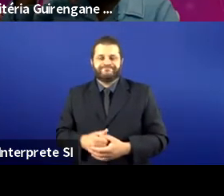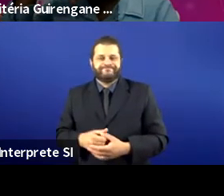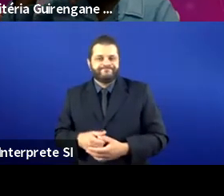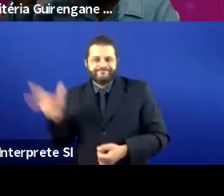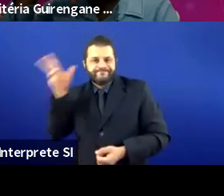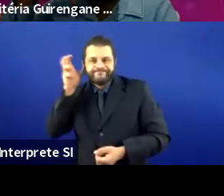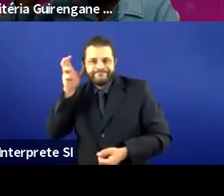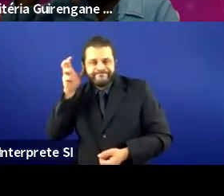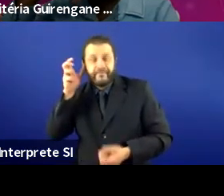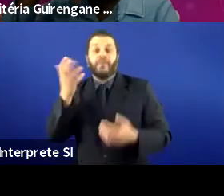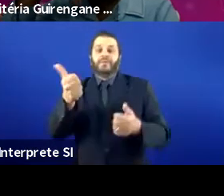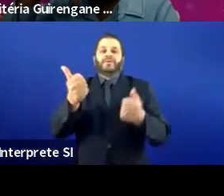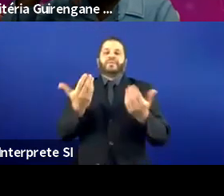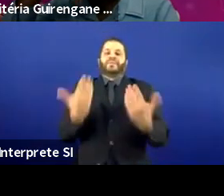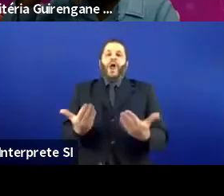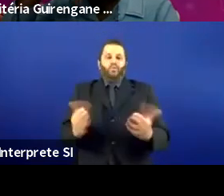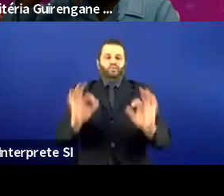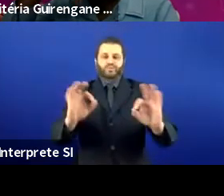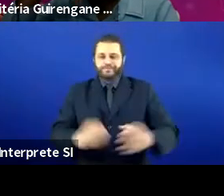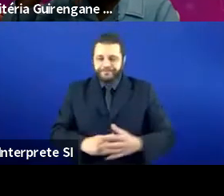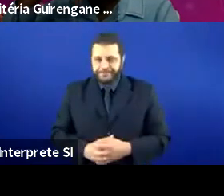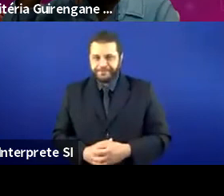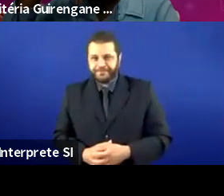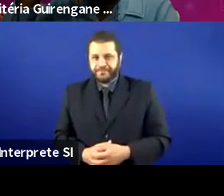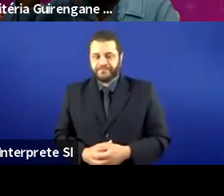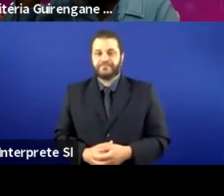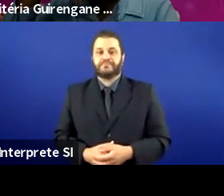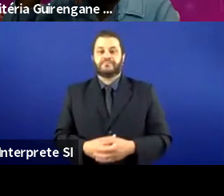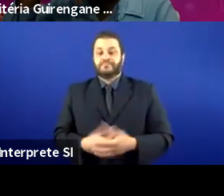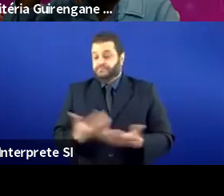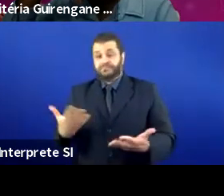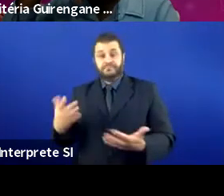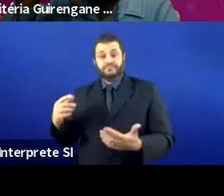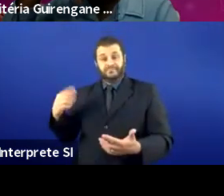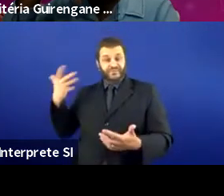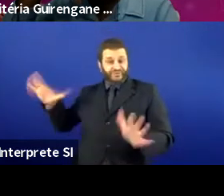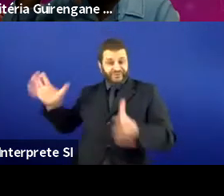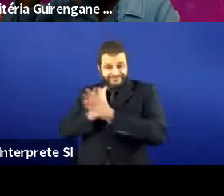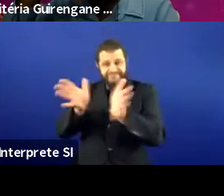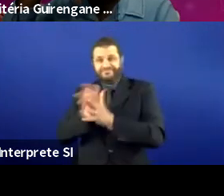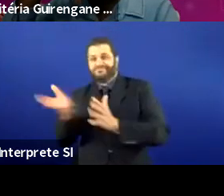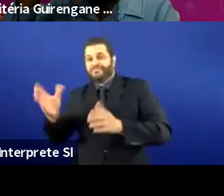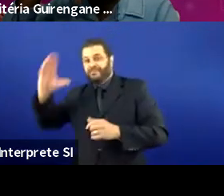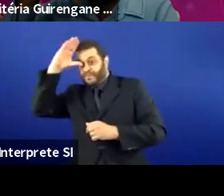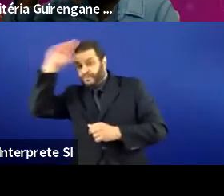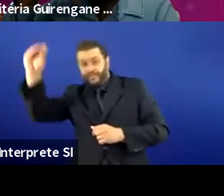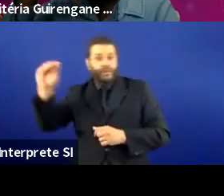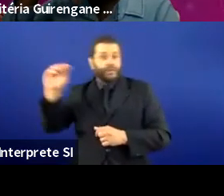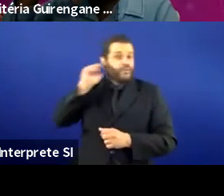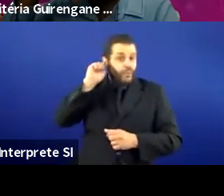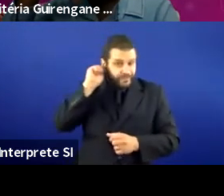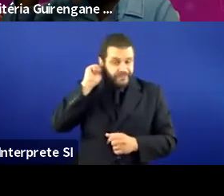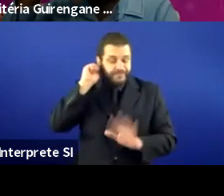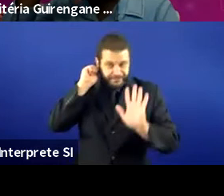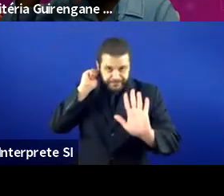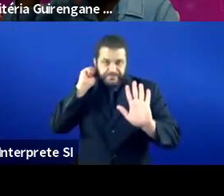derechos de hombres y mujeres. Y me decía, ok, muy bien, muy bien. Y volvió nuevamente y